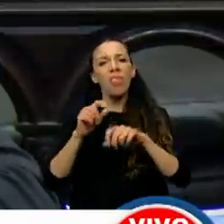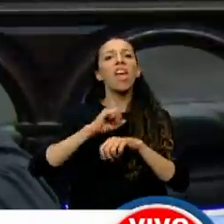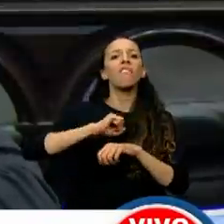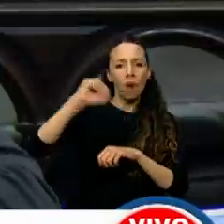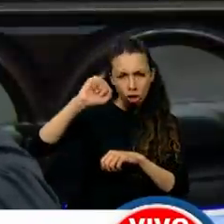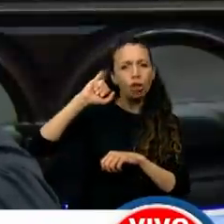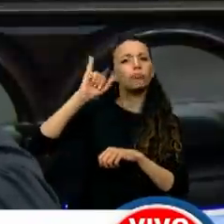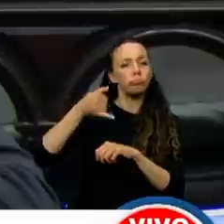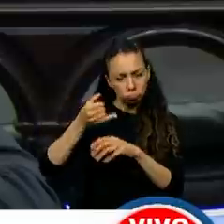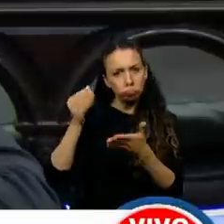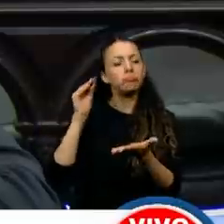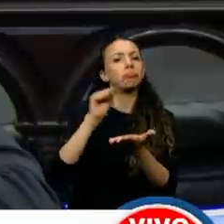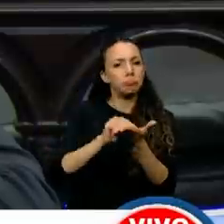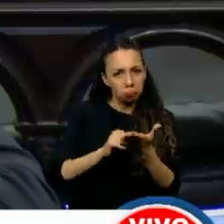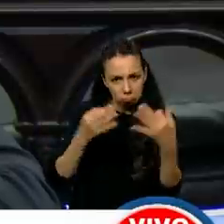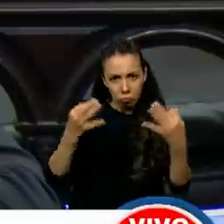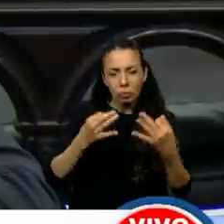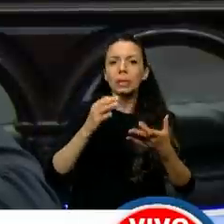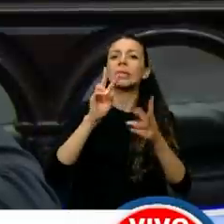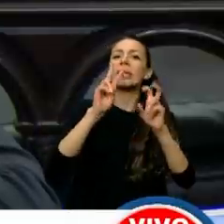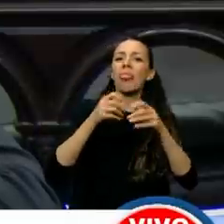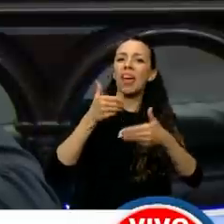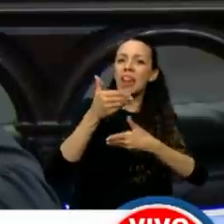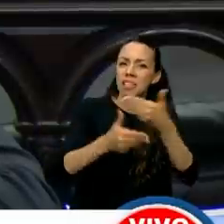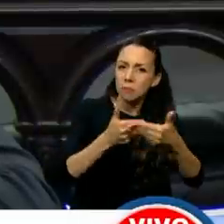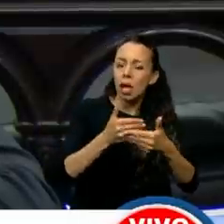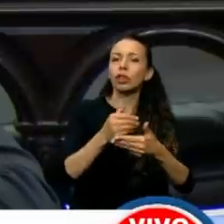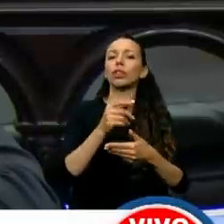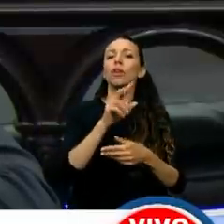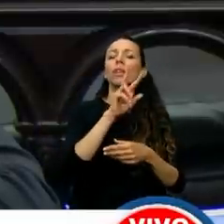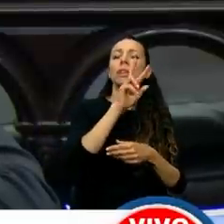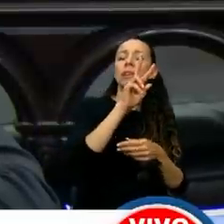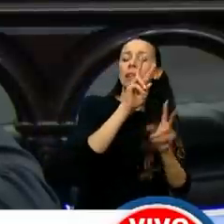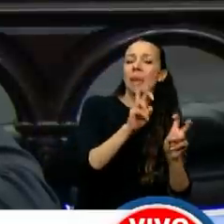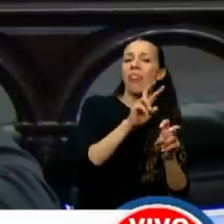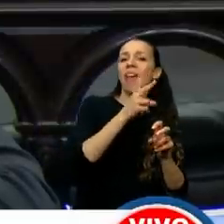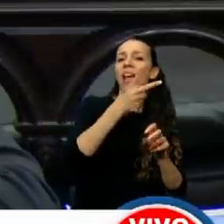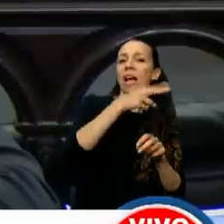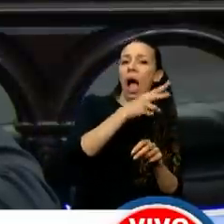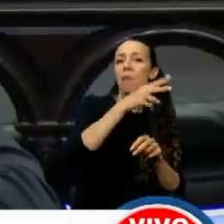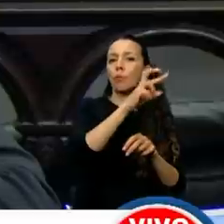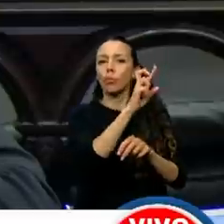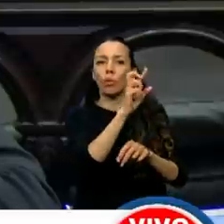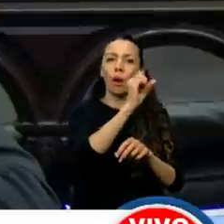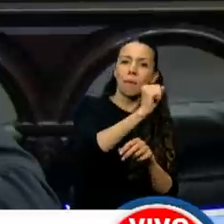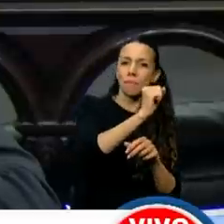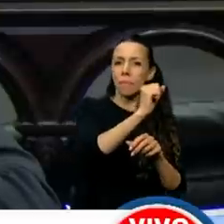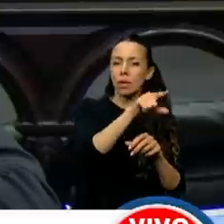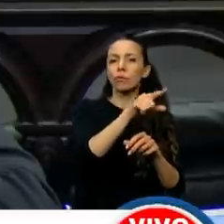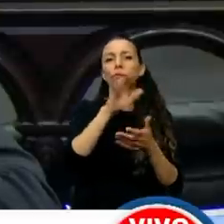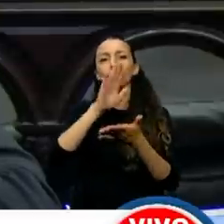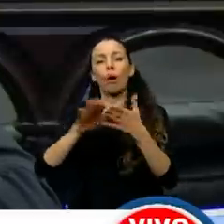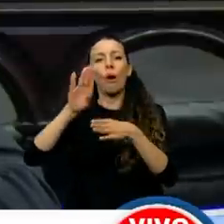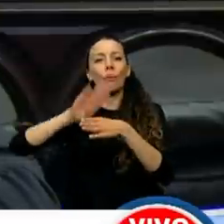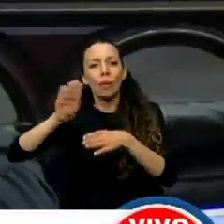el tema del crecimiento el tema del tipo de cambio en la cuestión del déficit fiscal del déficit